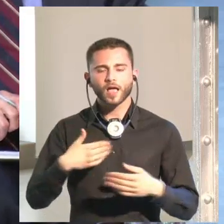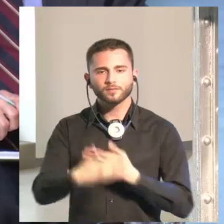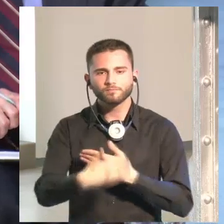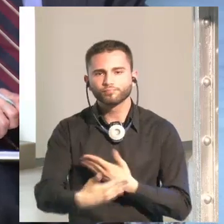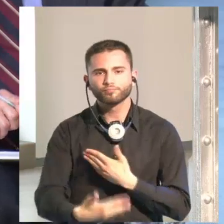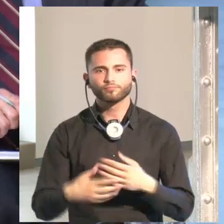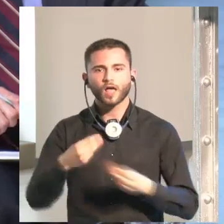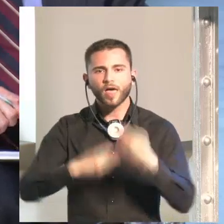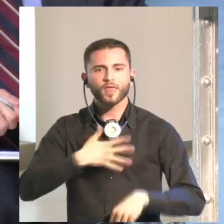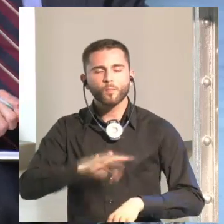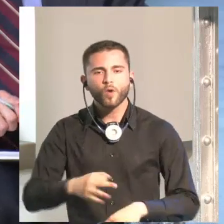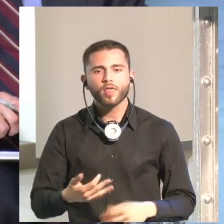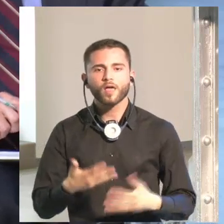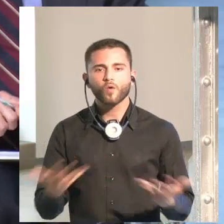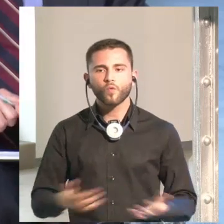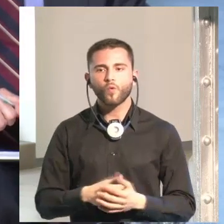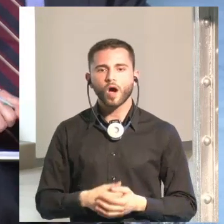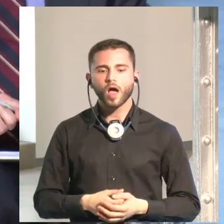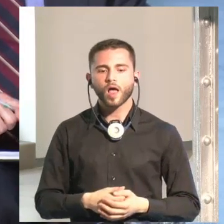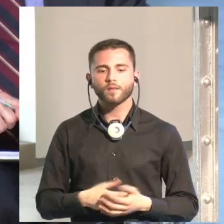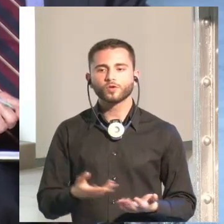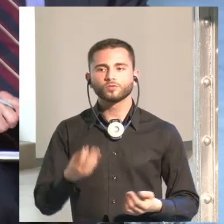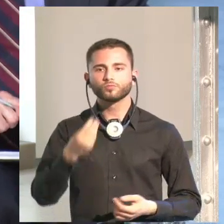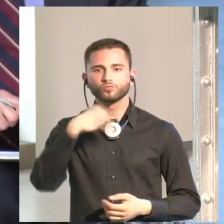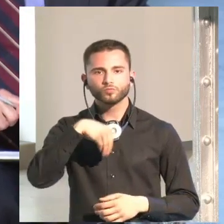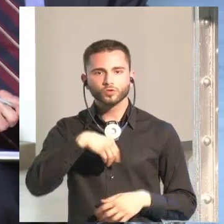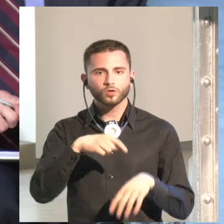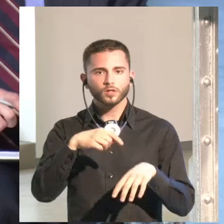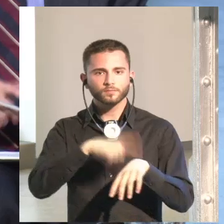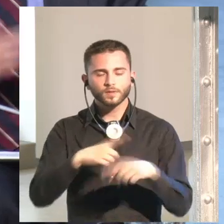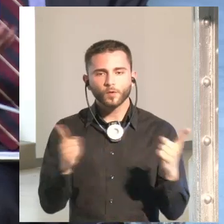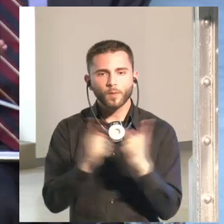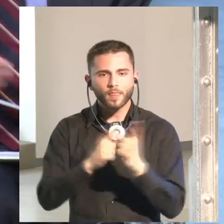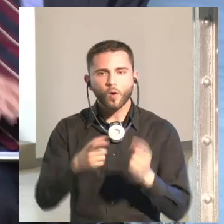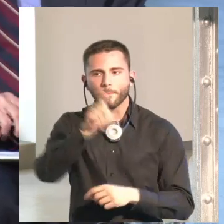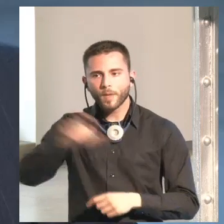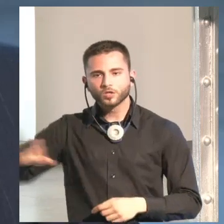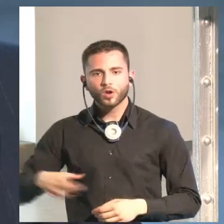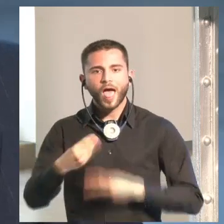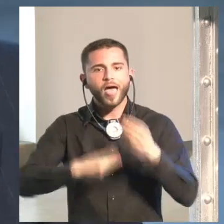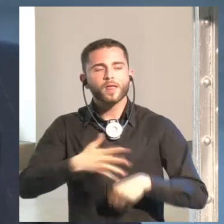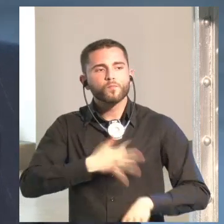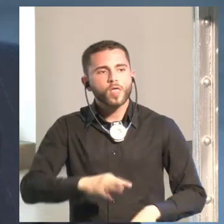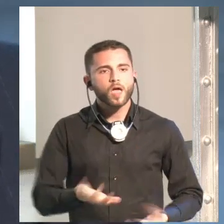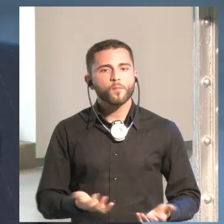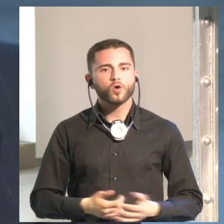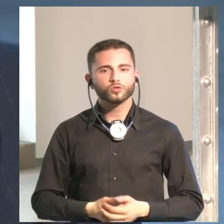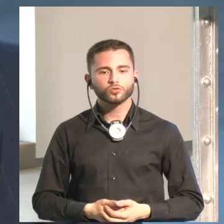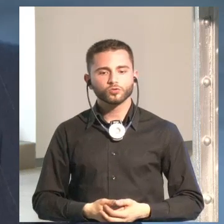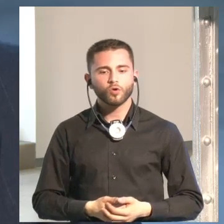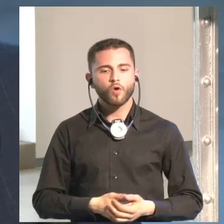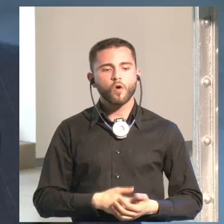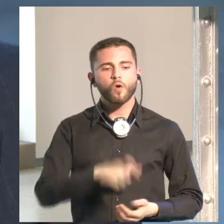los reguladores van a largo plazo, pero ¿qué podríamos empezar a hacer la gente? Yo creo que a corto plazo, sobre todo los